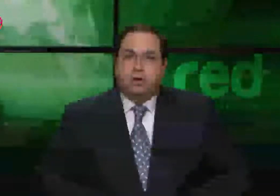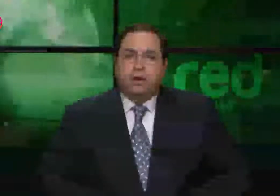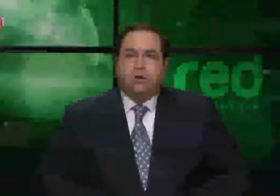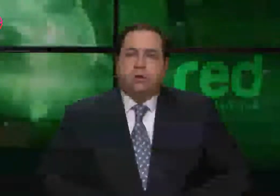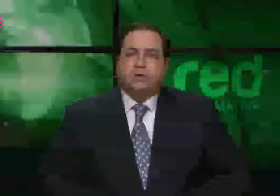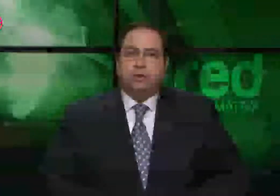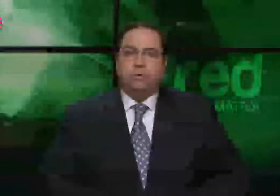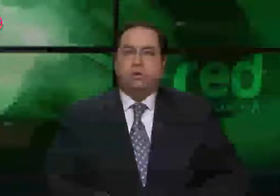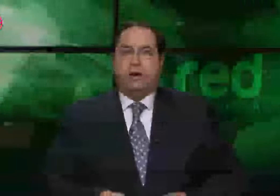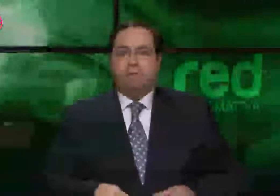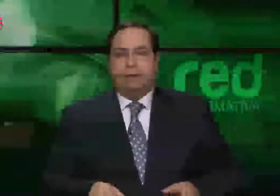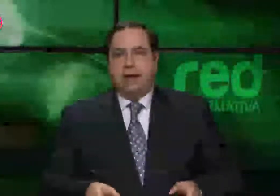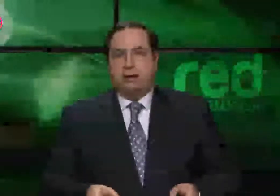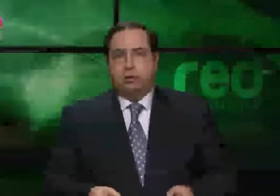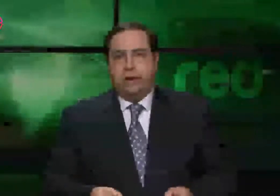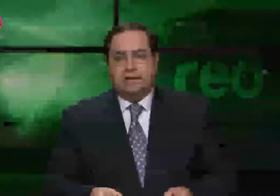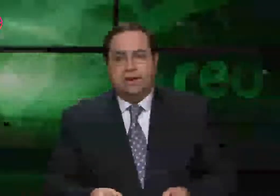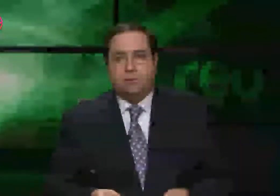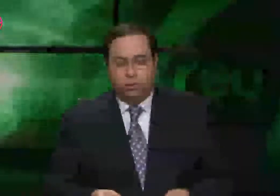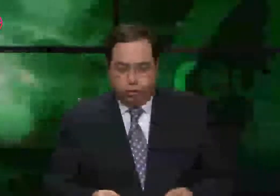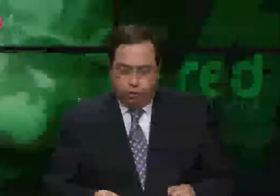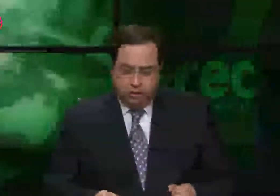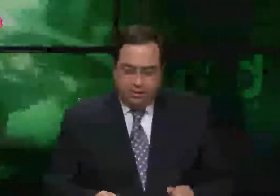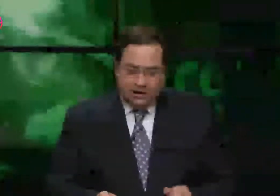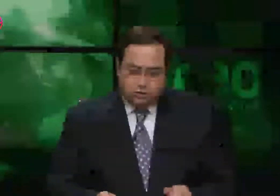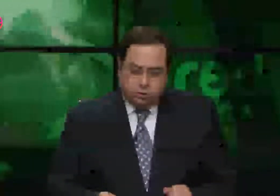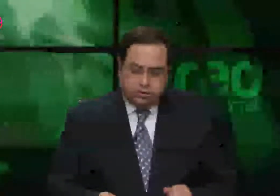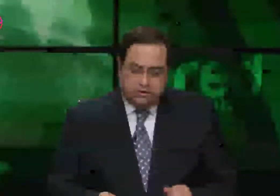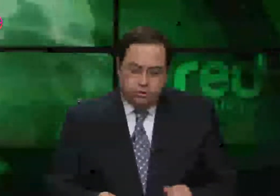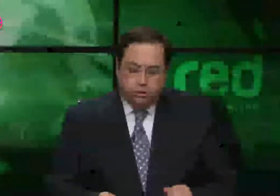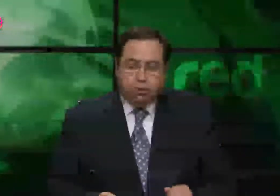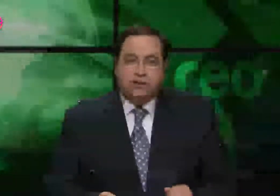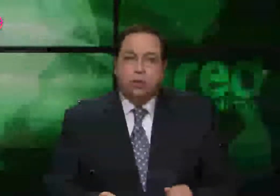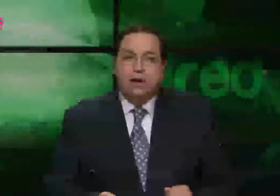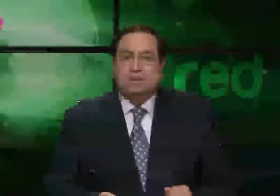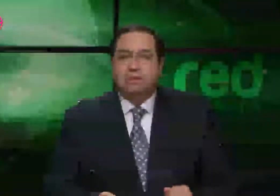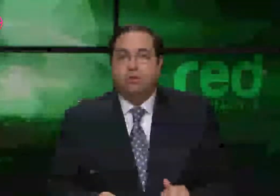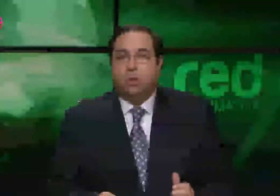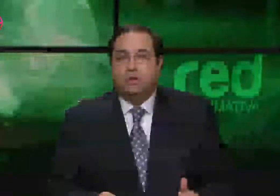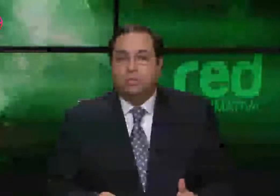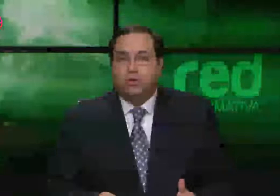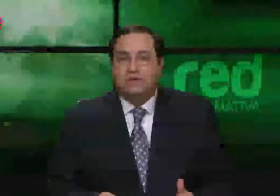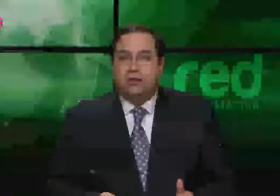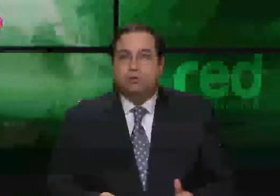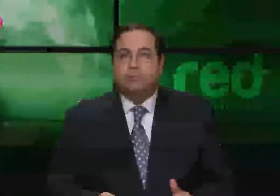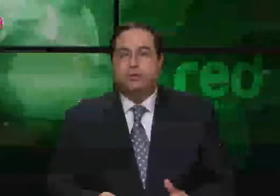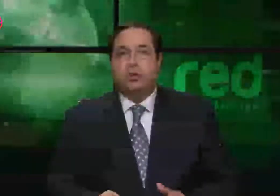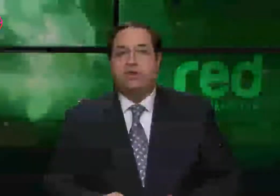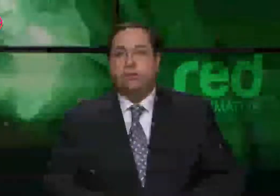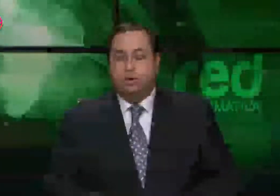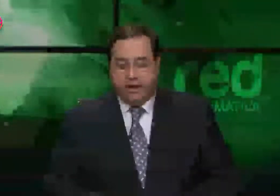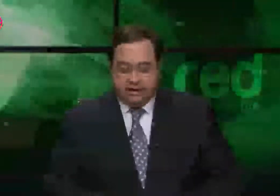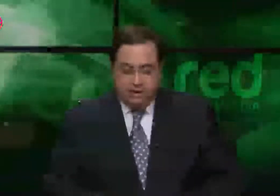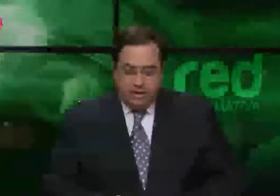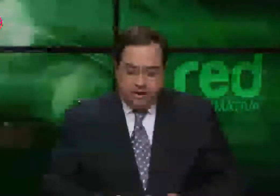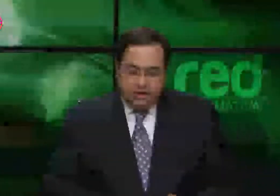Señores, el gobierno resolvió ampliar lo que es la devolución de gastos al sector audiovisual, pasando de 4 millones a 12 millones